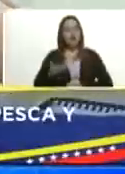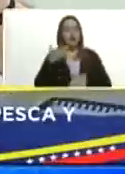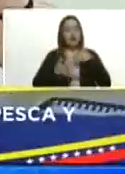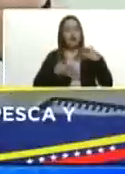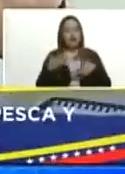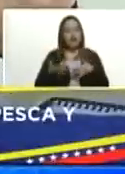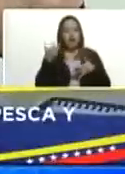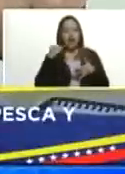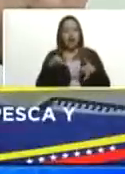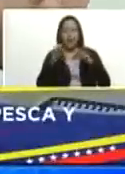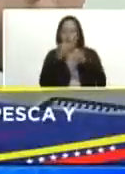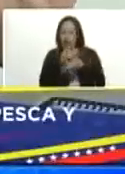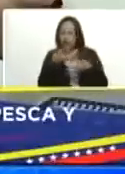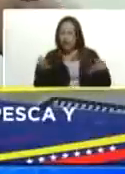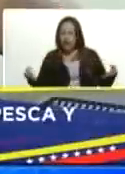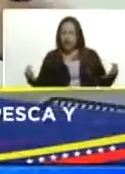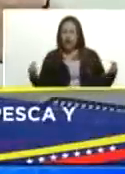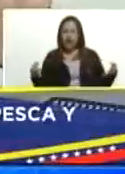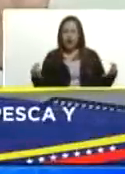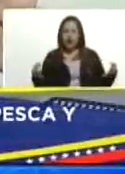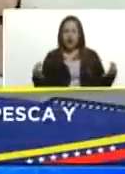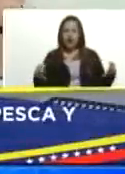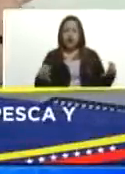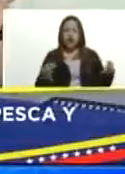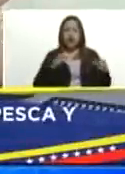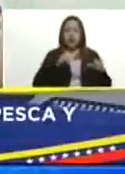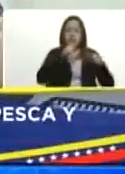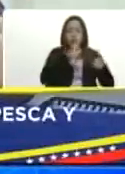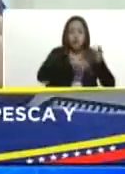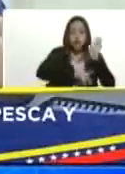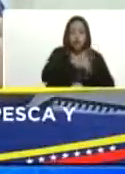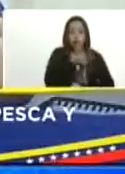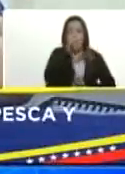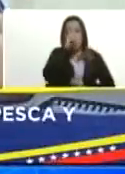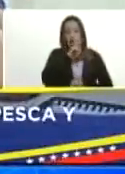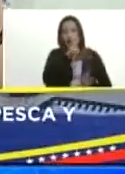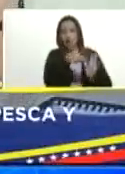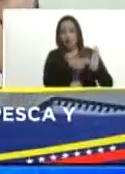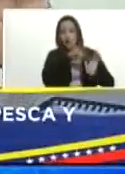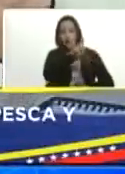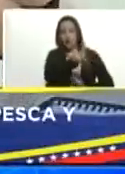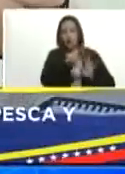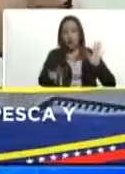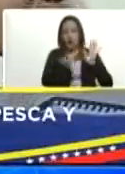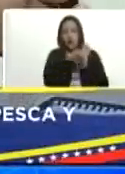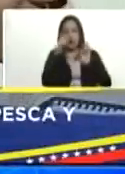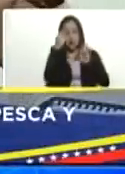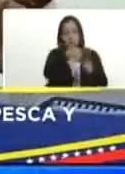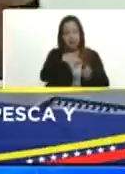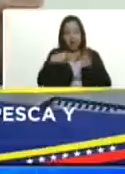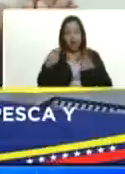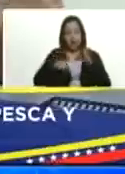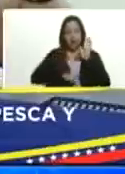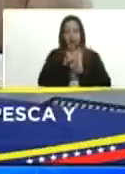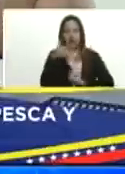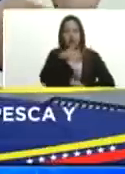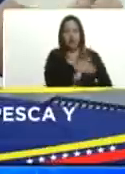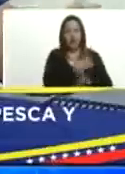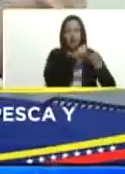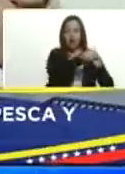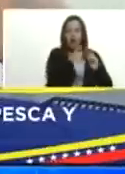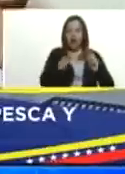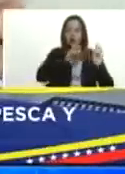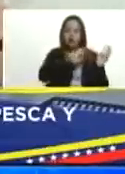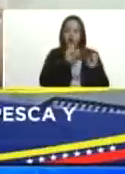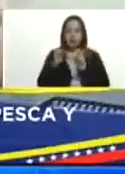hilo perfectamente delineado desde el 2001 cuando surgió la ley de pesca y acuicultura, pasando por cada uno de los temas hasta que usted